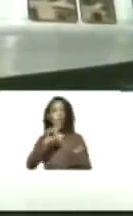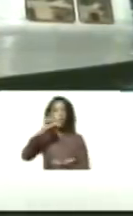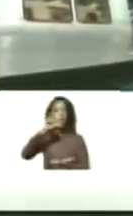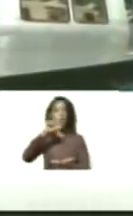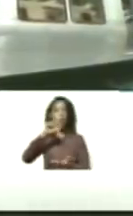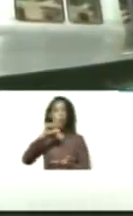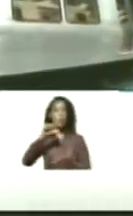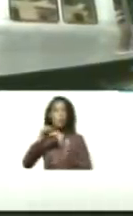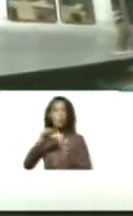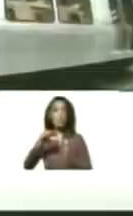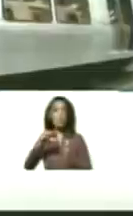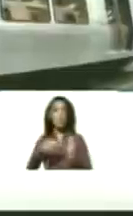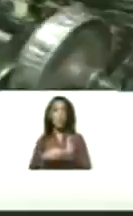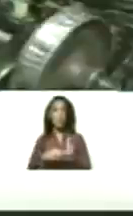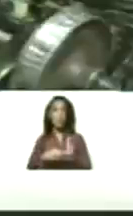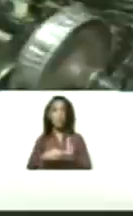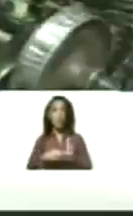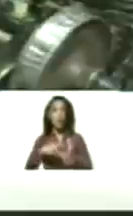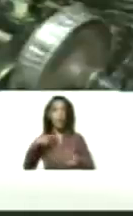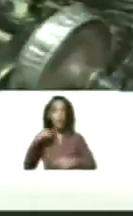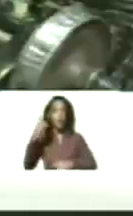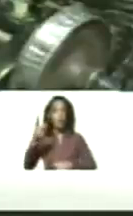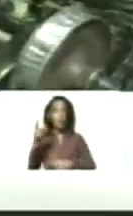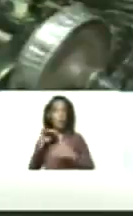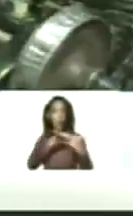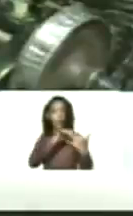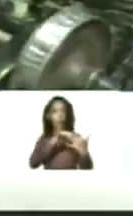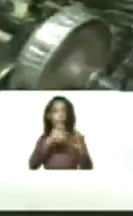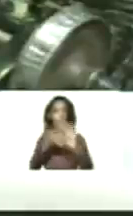Siria. Así que viene de la guerra.